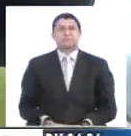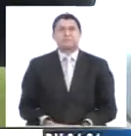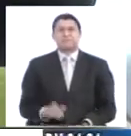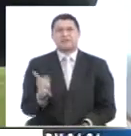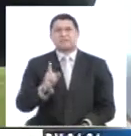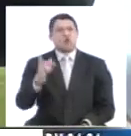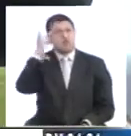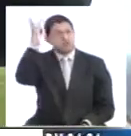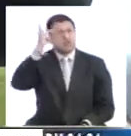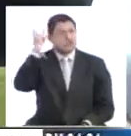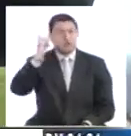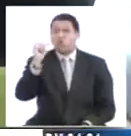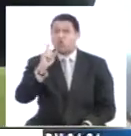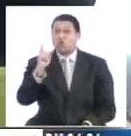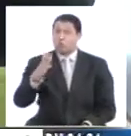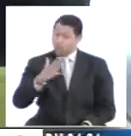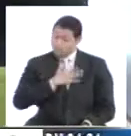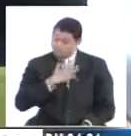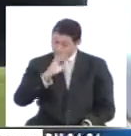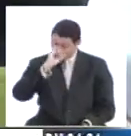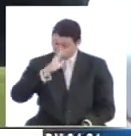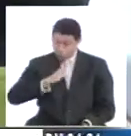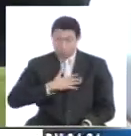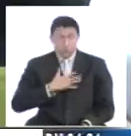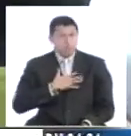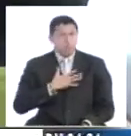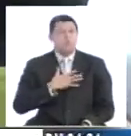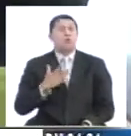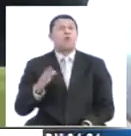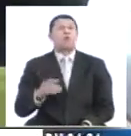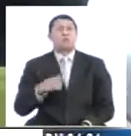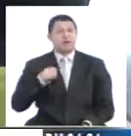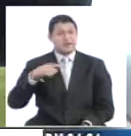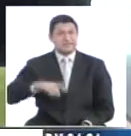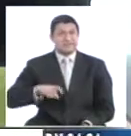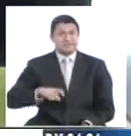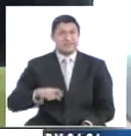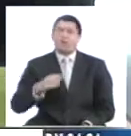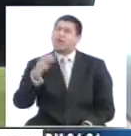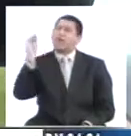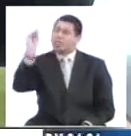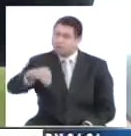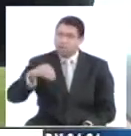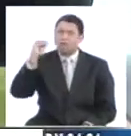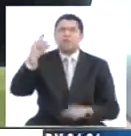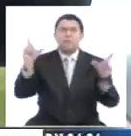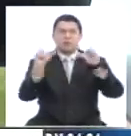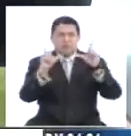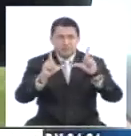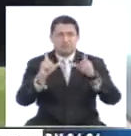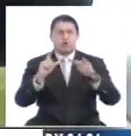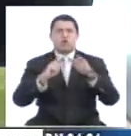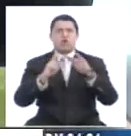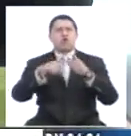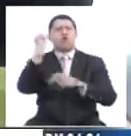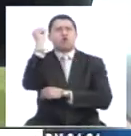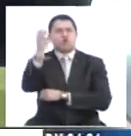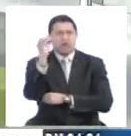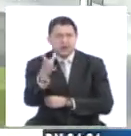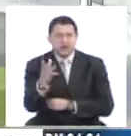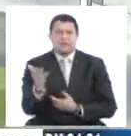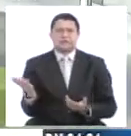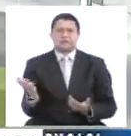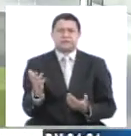ansia psicológica sino una ansiedad metabólica la idea es que yo siempre lo he dicho y lo he dicho en programas de televisión en conferencias que